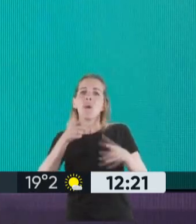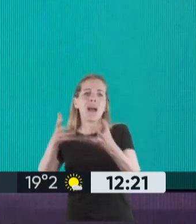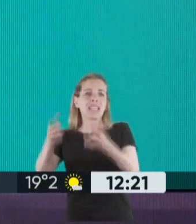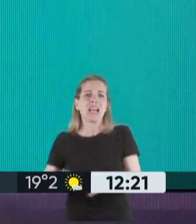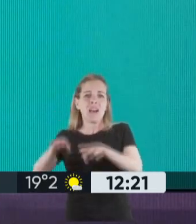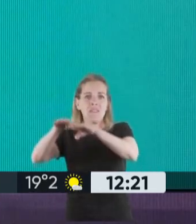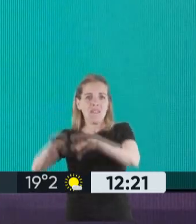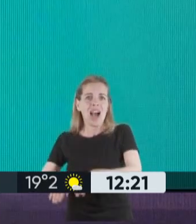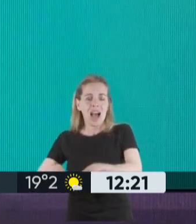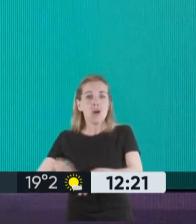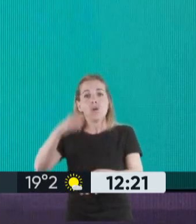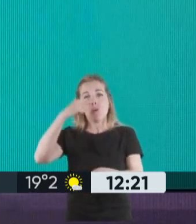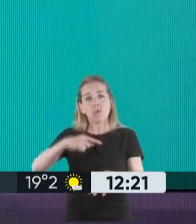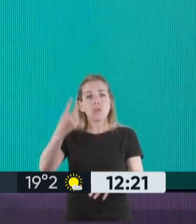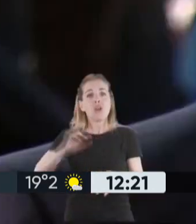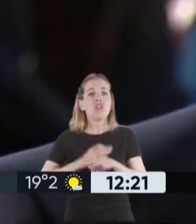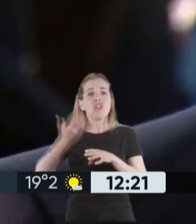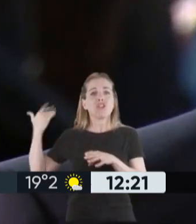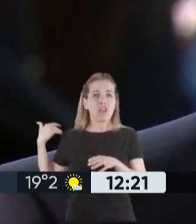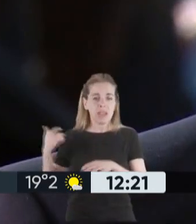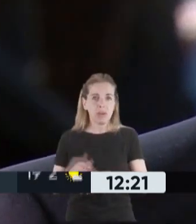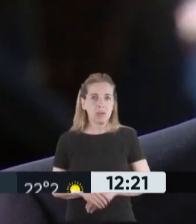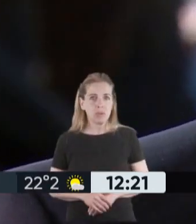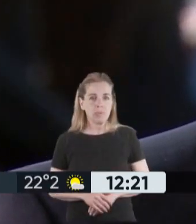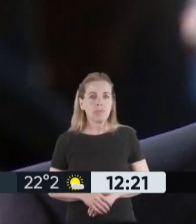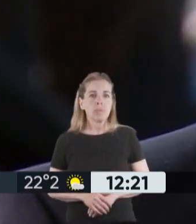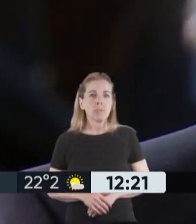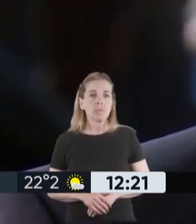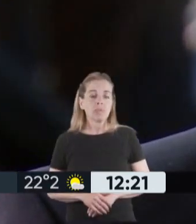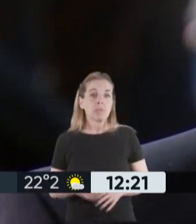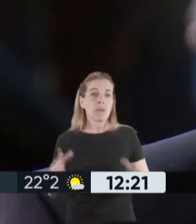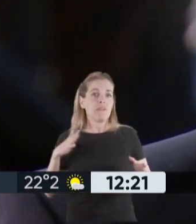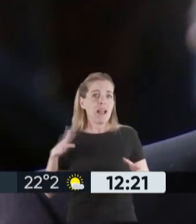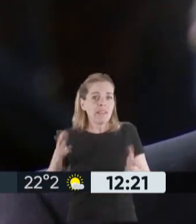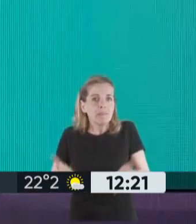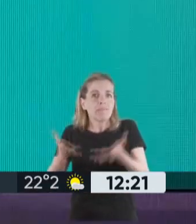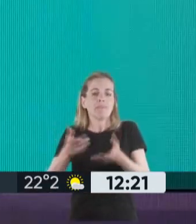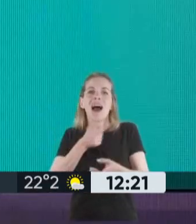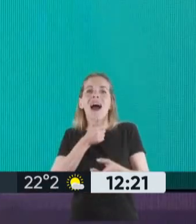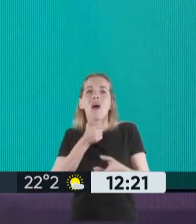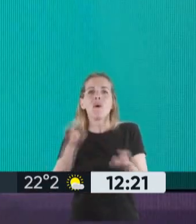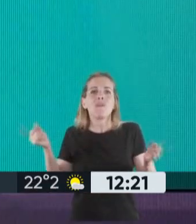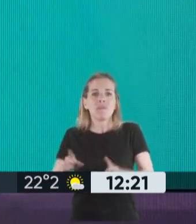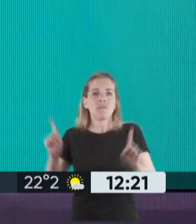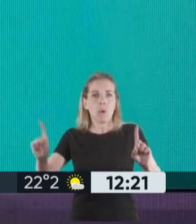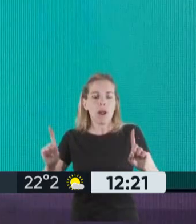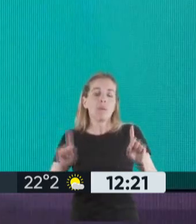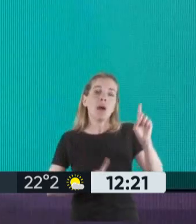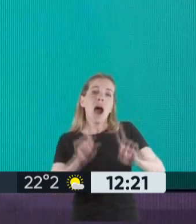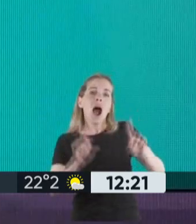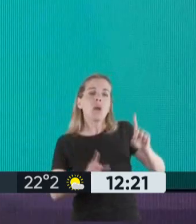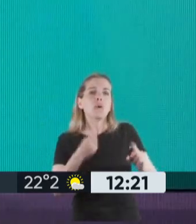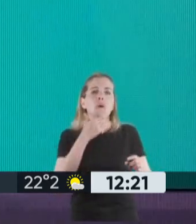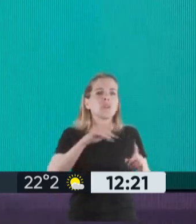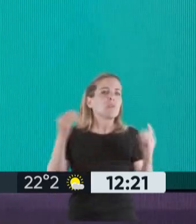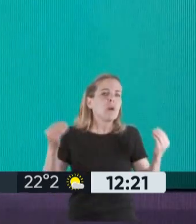nuestros 2 últimos años. Y no lo logramos recuperar. ¿Por qué? No lo entiendo, pero muchos lo